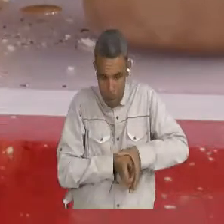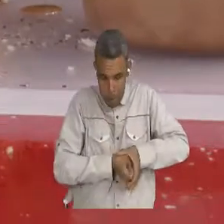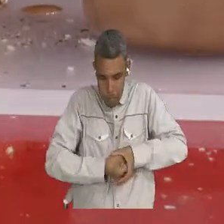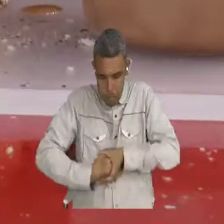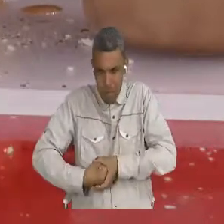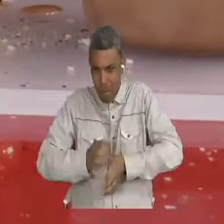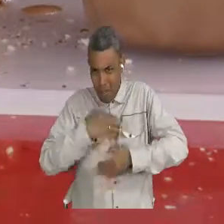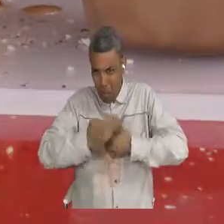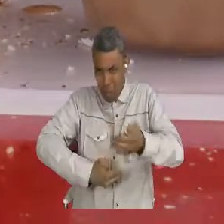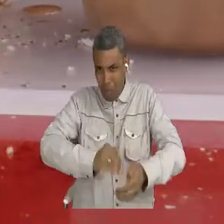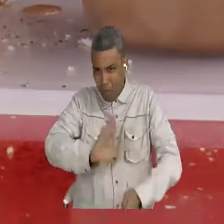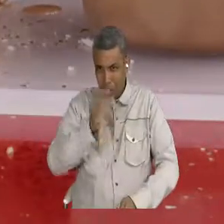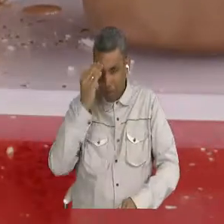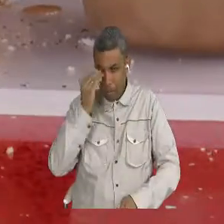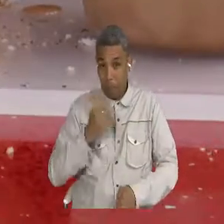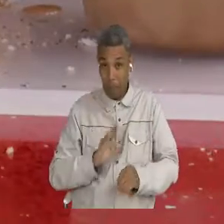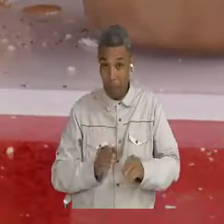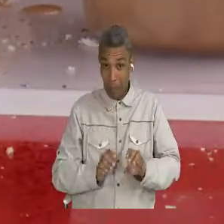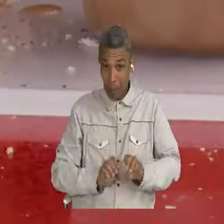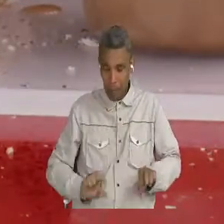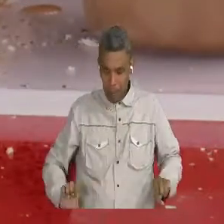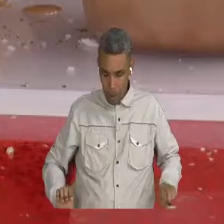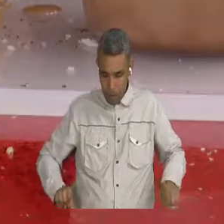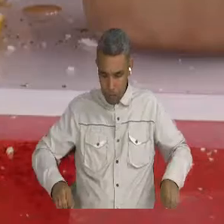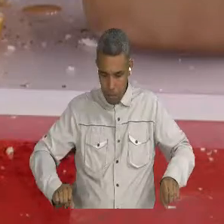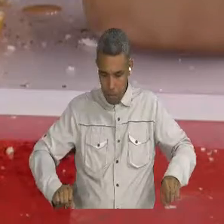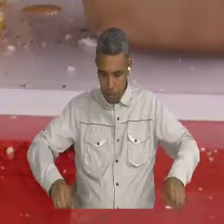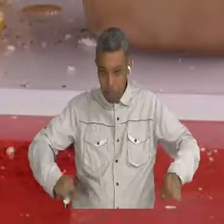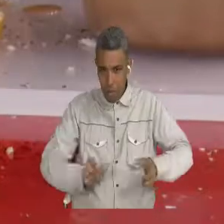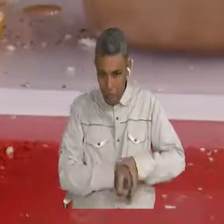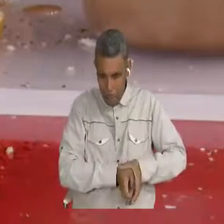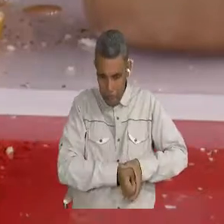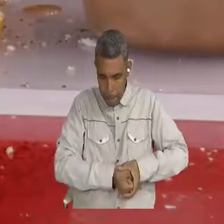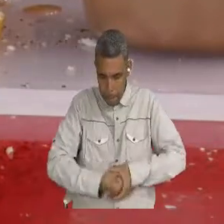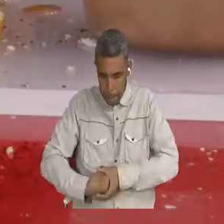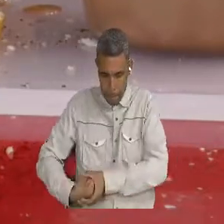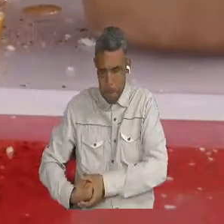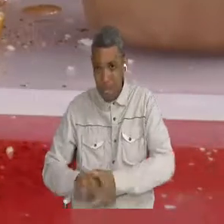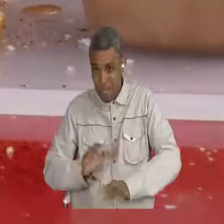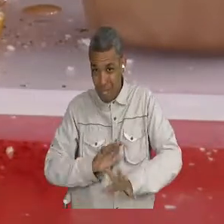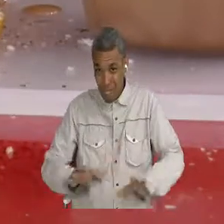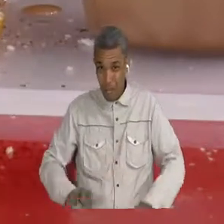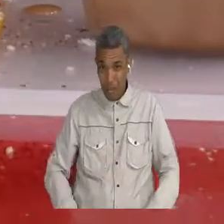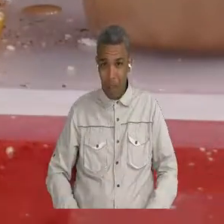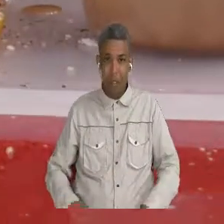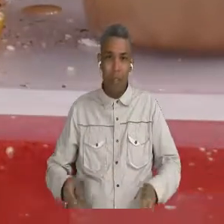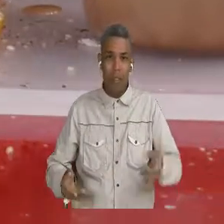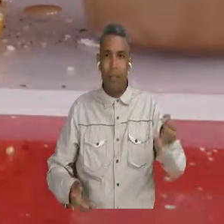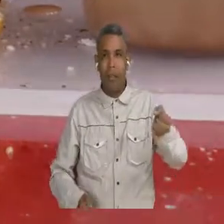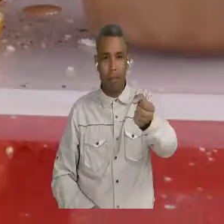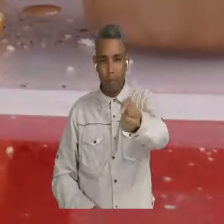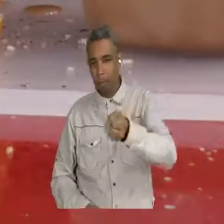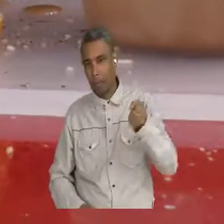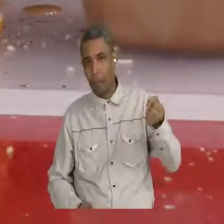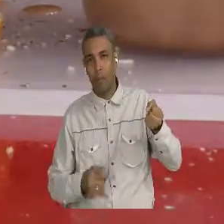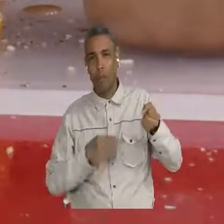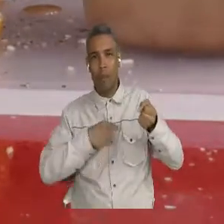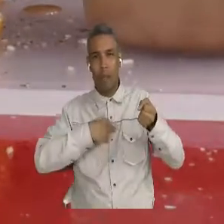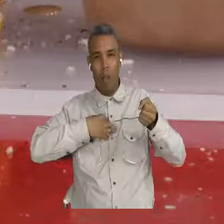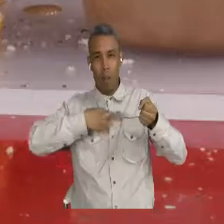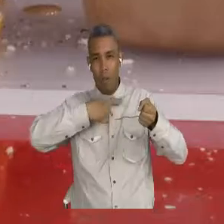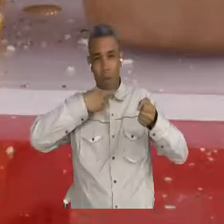se va a llevar a refrigeración. Claro que sí. Si se hace, por ejemplo, de la noche anterior, lo llevan a